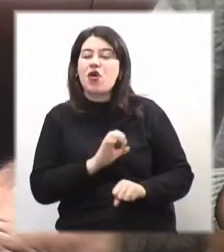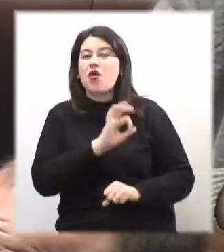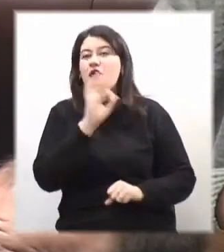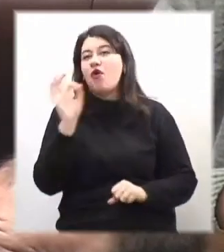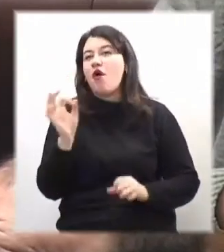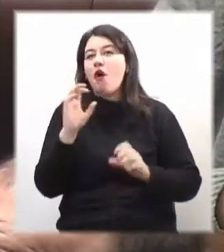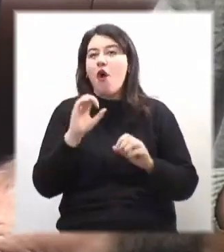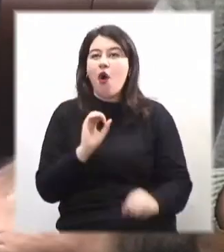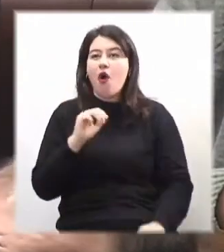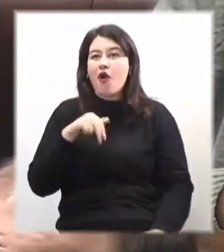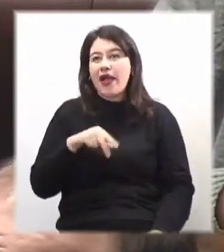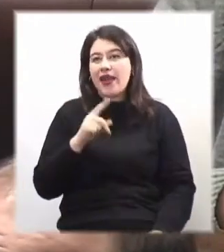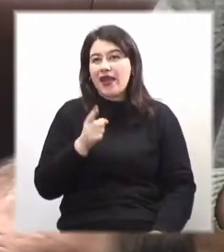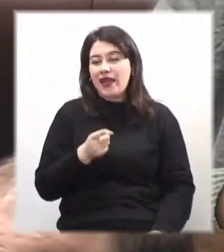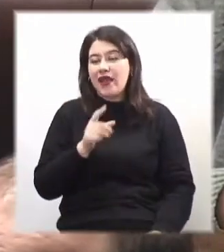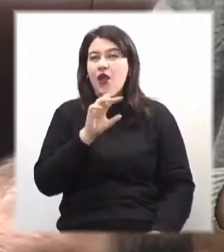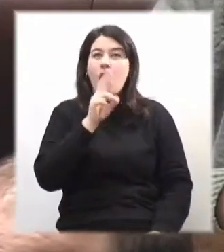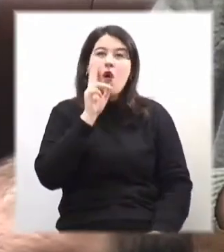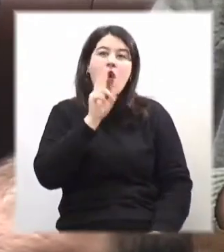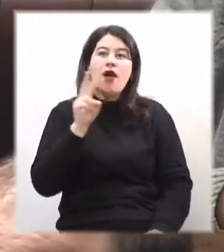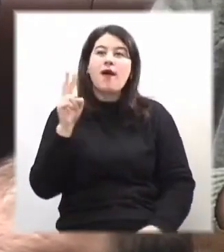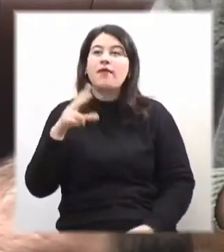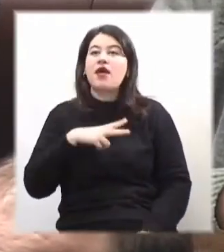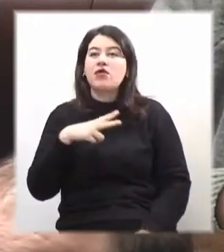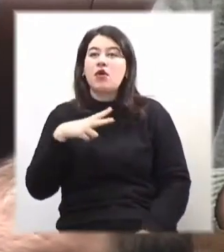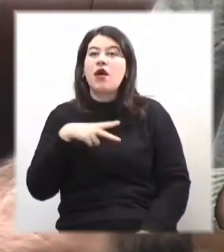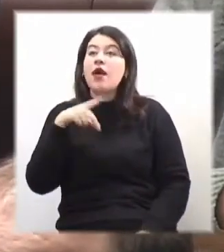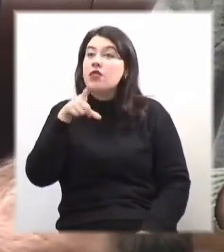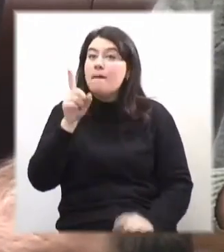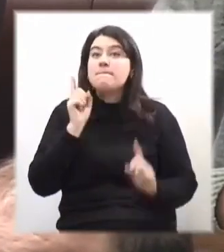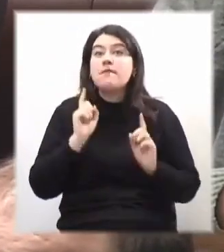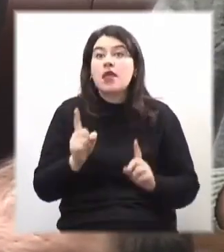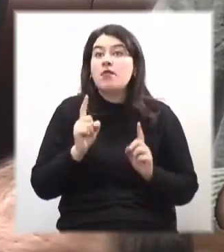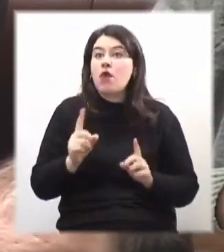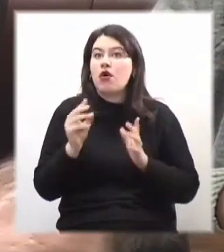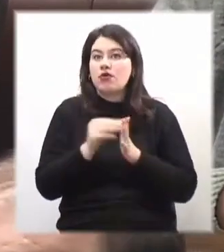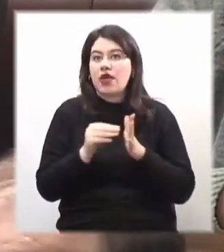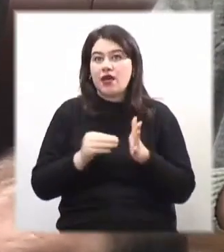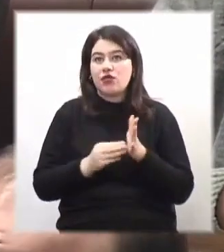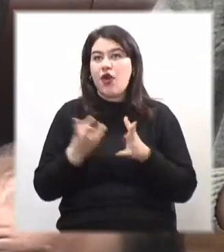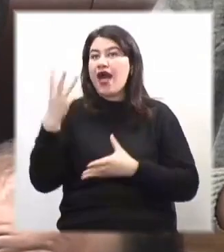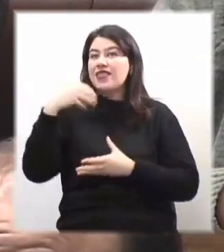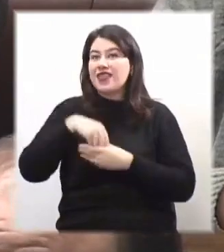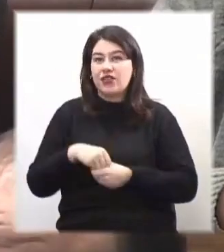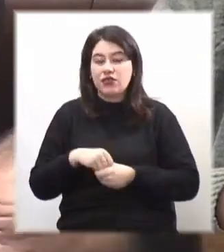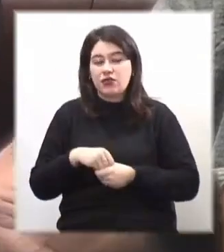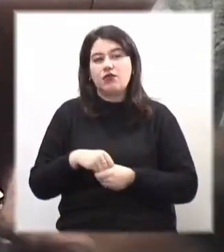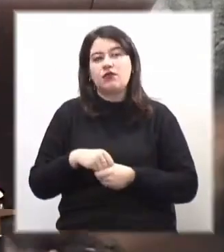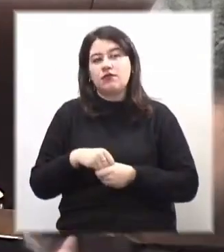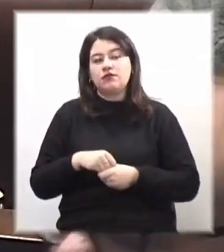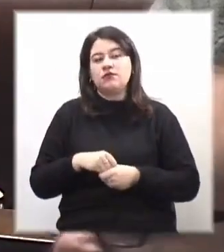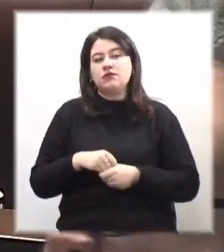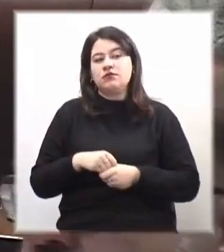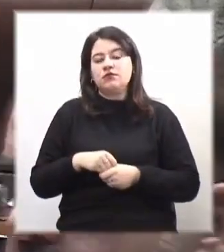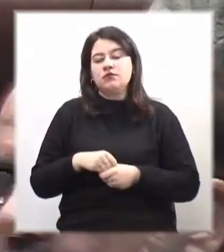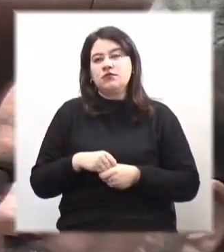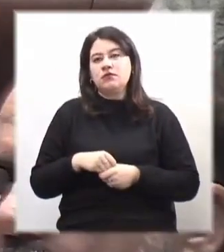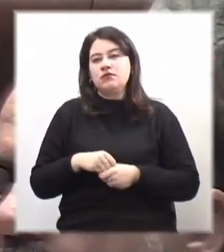ong o algún observatorio privado Esto está construido con los propios datos del observatorio del Ministerio del interior